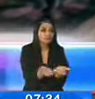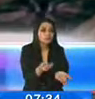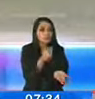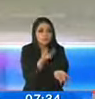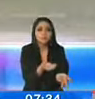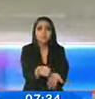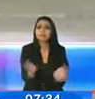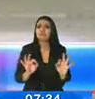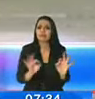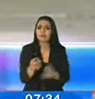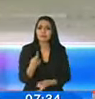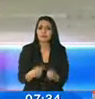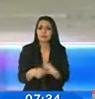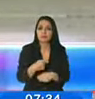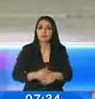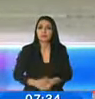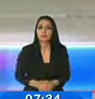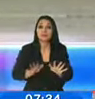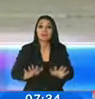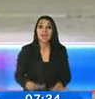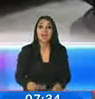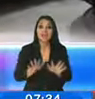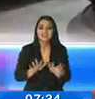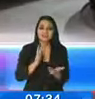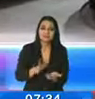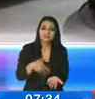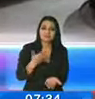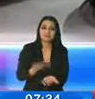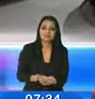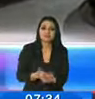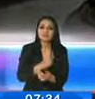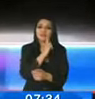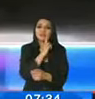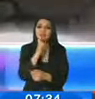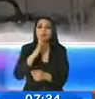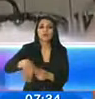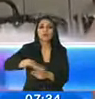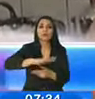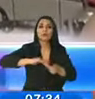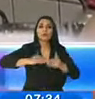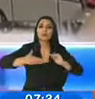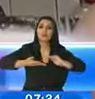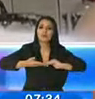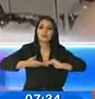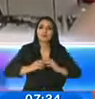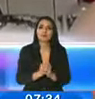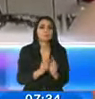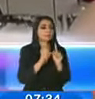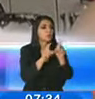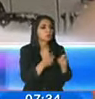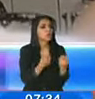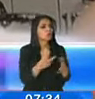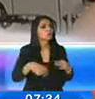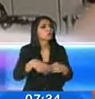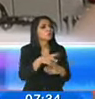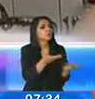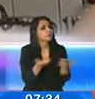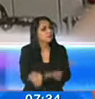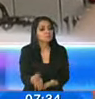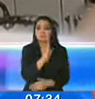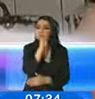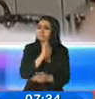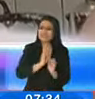alimentos. Es el rostro que nos atendió a nuestro arribo hasta el comedor comunitario. ¿A cuántos turistas han recibido? A ni uno.